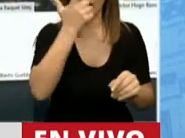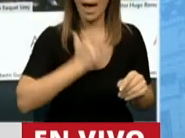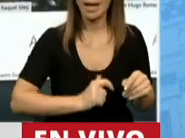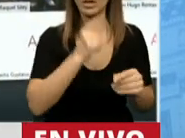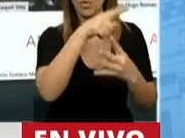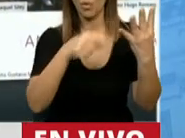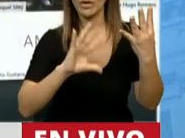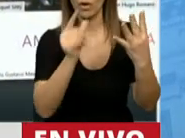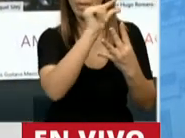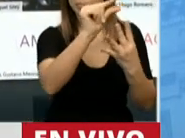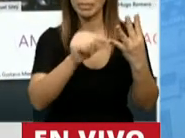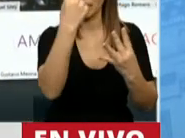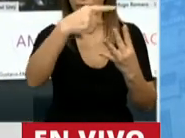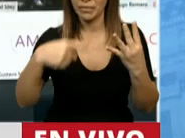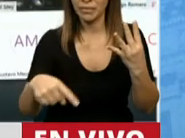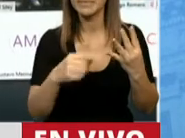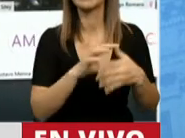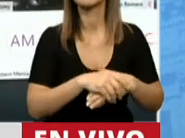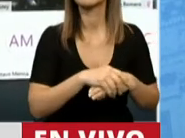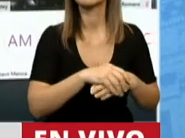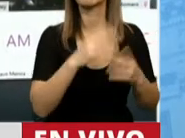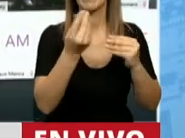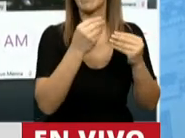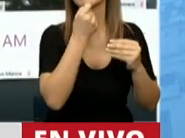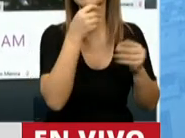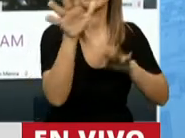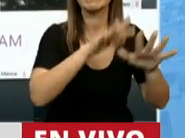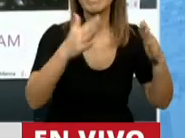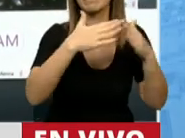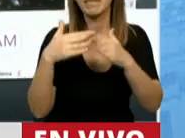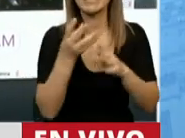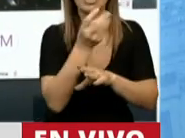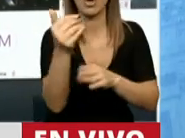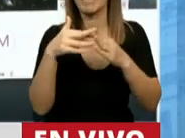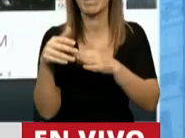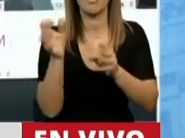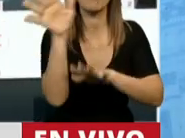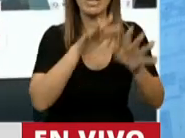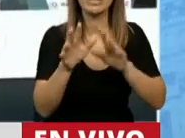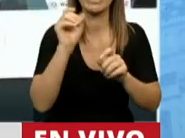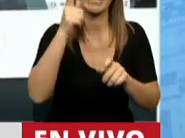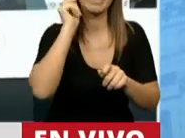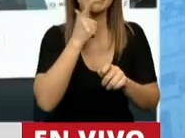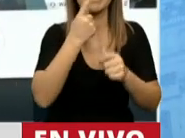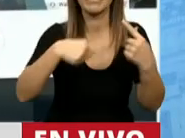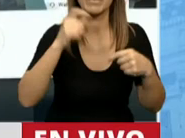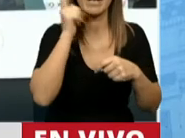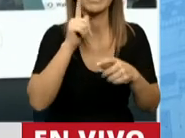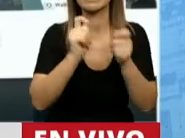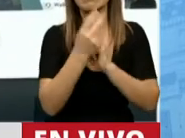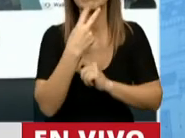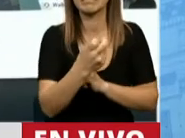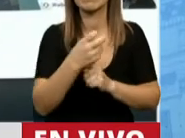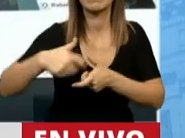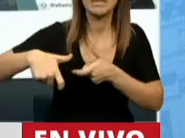líneas de créditos para terminaciones y arreglos menores, refacción general de viviendas, mejoramiento de la eficiencia energética y acceso también a la red